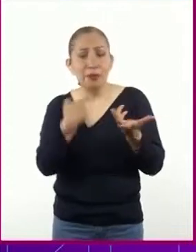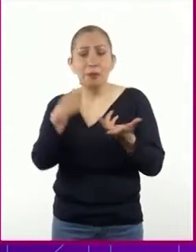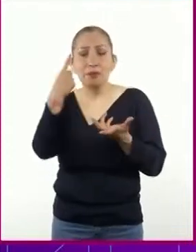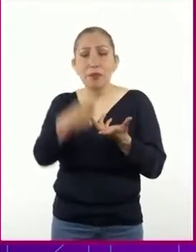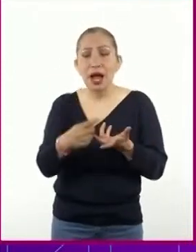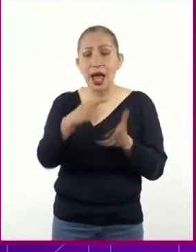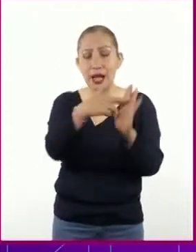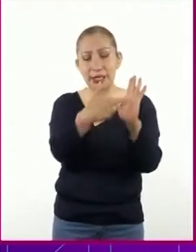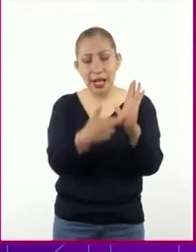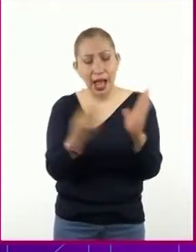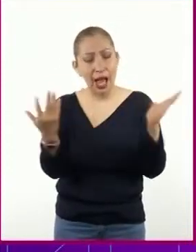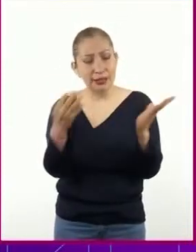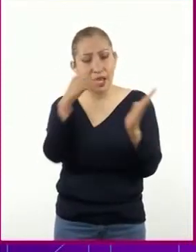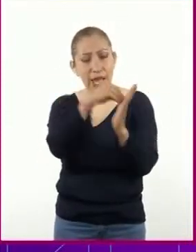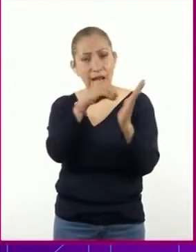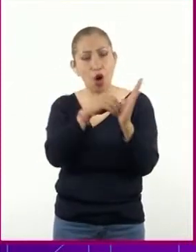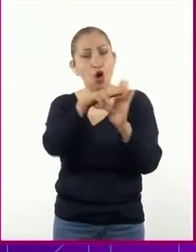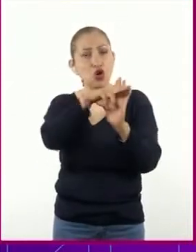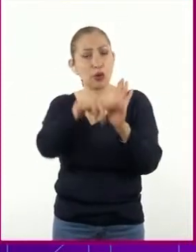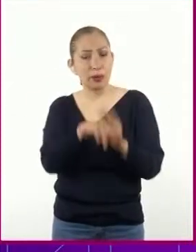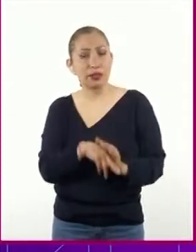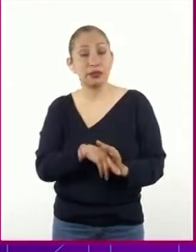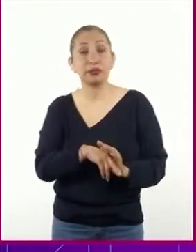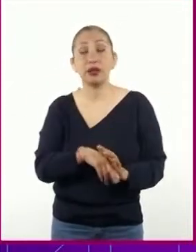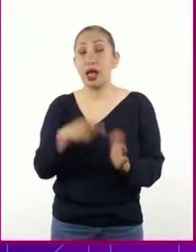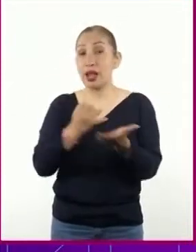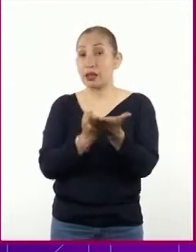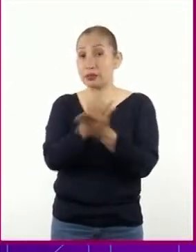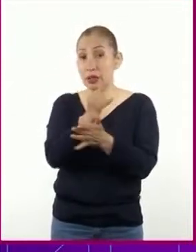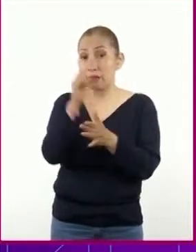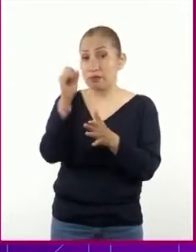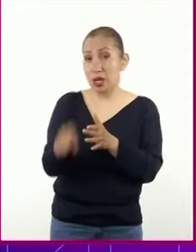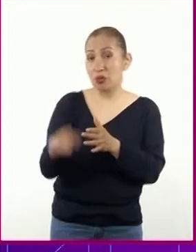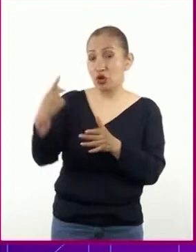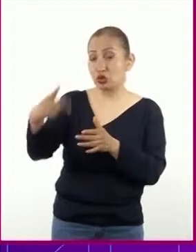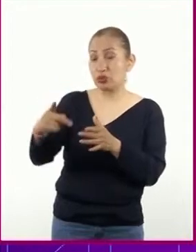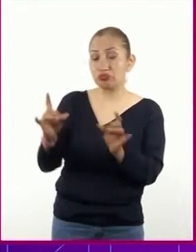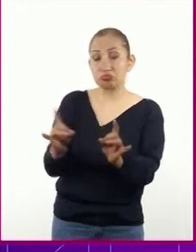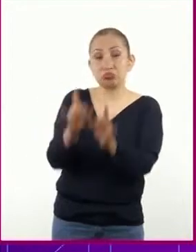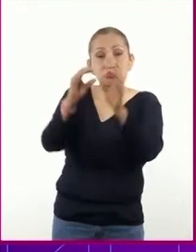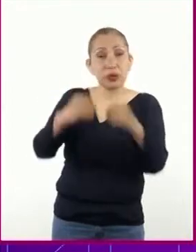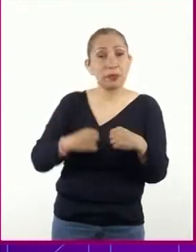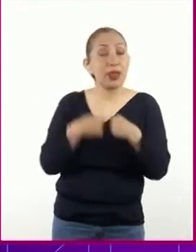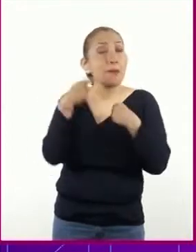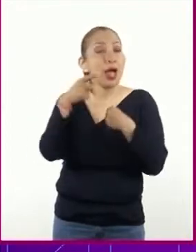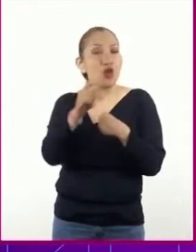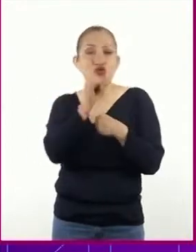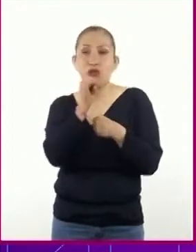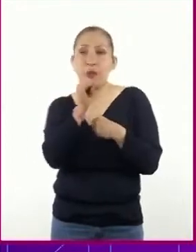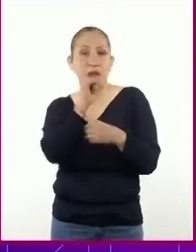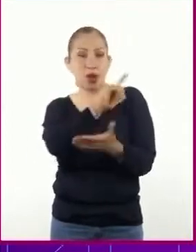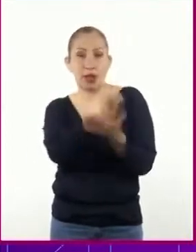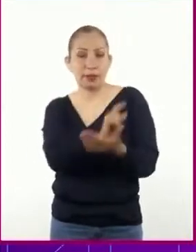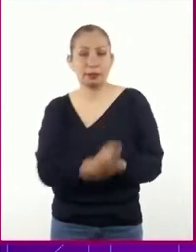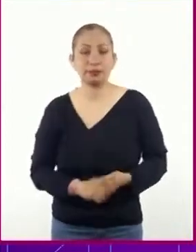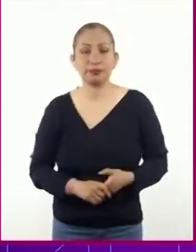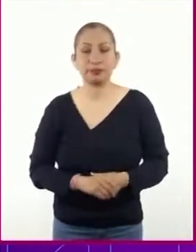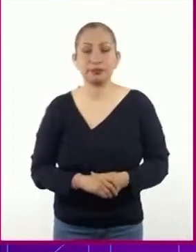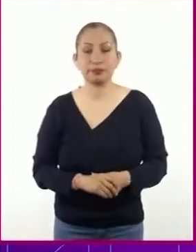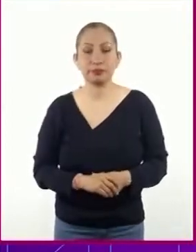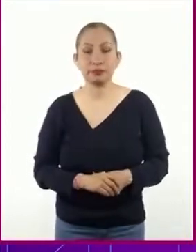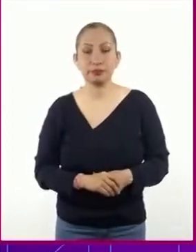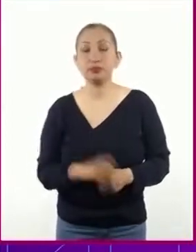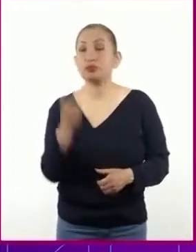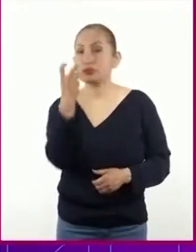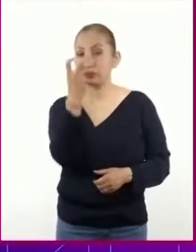establecimiento de reglamentos y normas, en las decisiones propias de sus circunstancias, pero aún no de leyes.